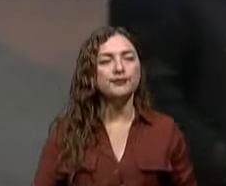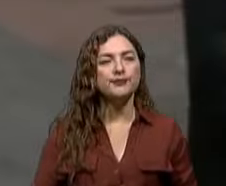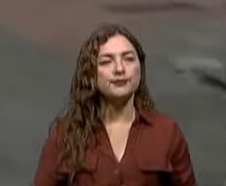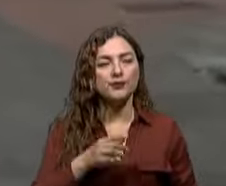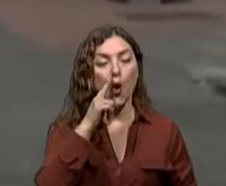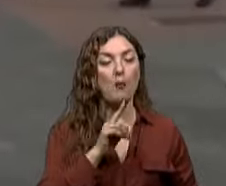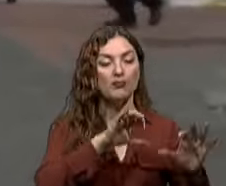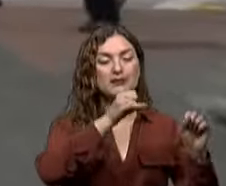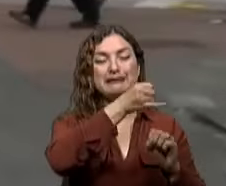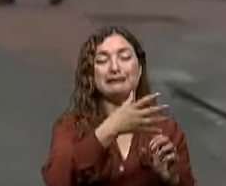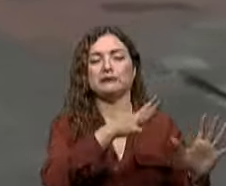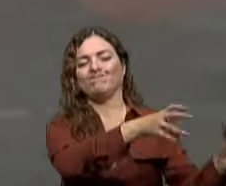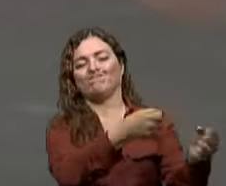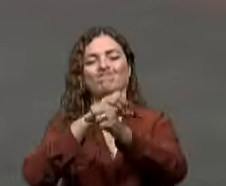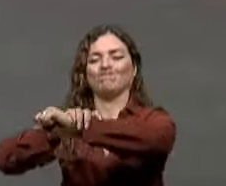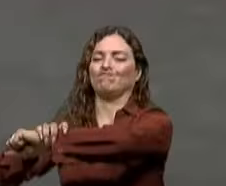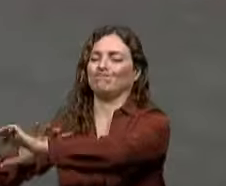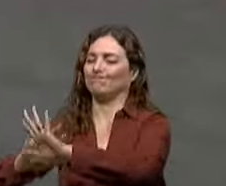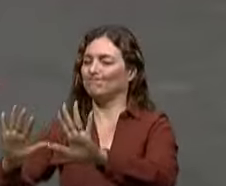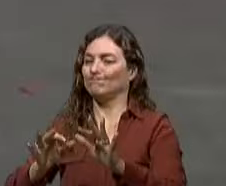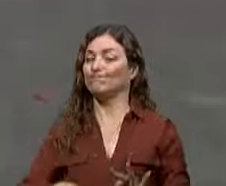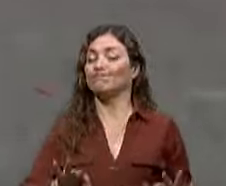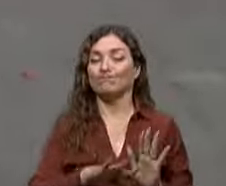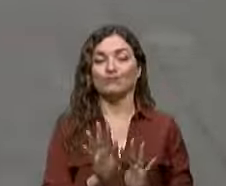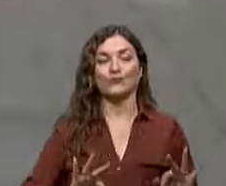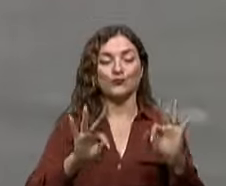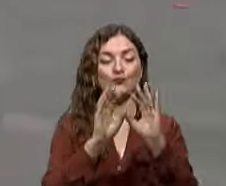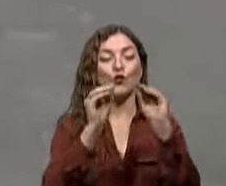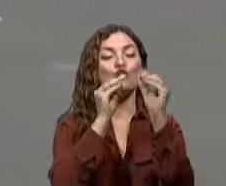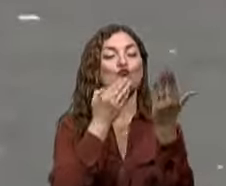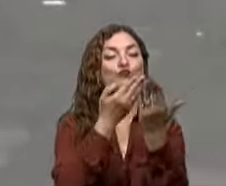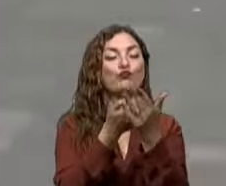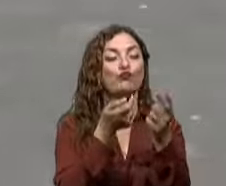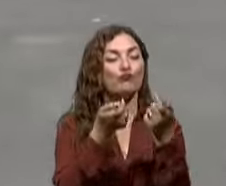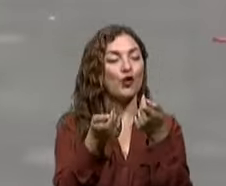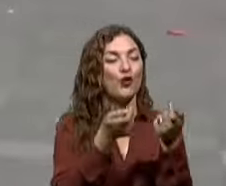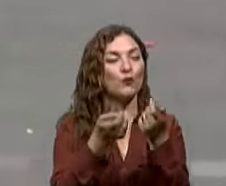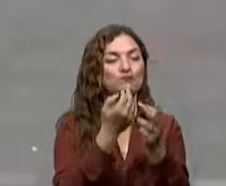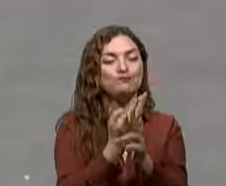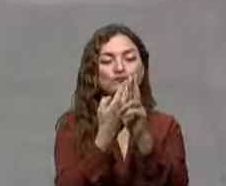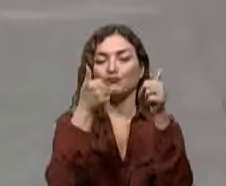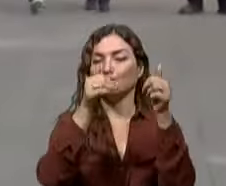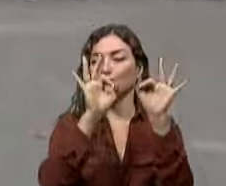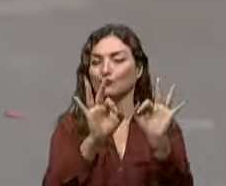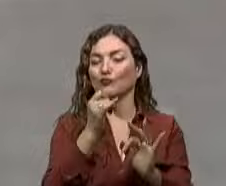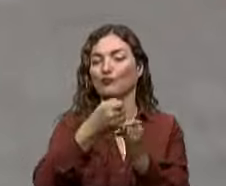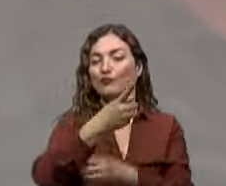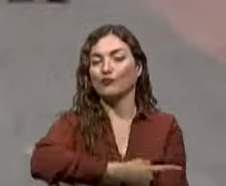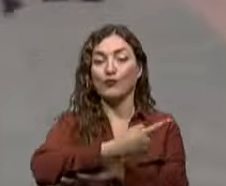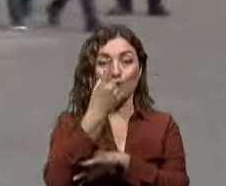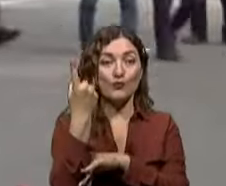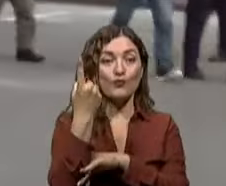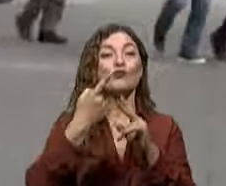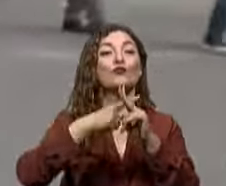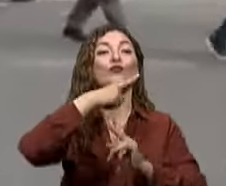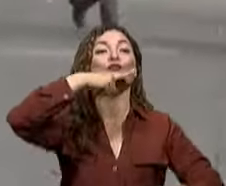que es importante nuevamente destacar. Muchísimas gracias, Mayor. Ahí estamos escuchando los operativos, los resultados que han obtenido durante estos últimos días desde que se